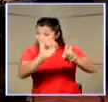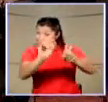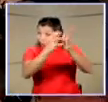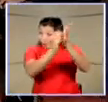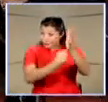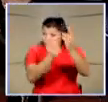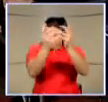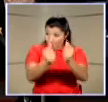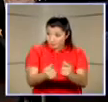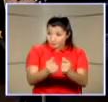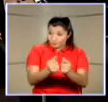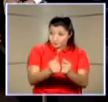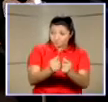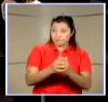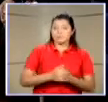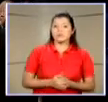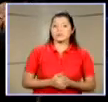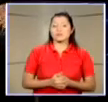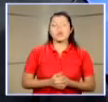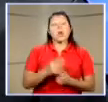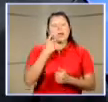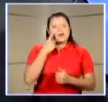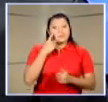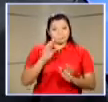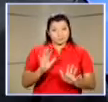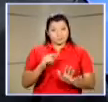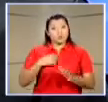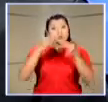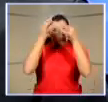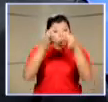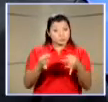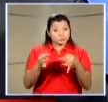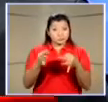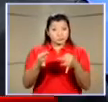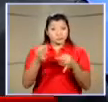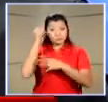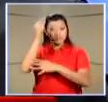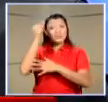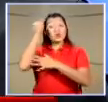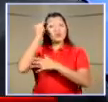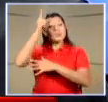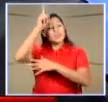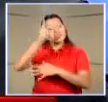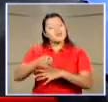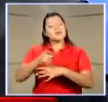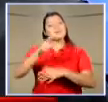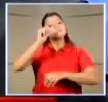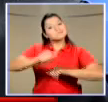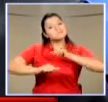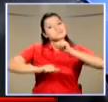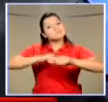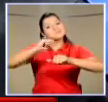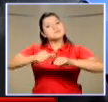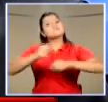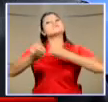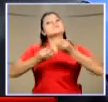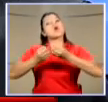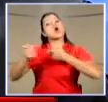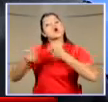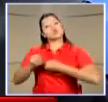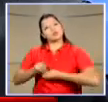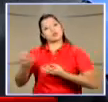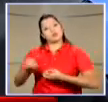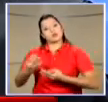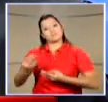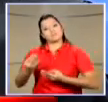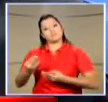presupuesto, como sociedad civil? A ver, a mí me parece que el gobierno tiene que hacer mayores esfuerzos de gastar mejor.